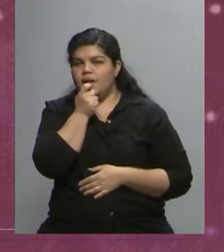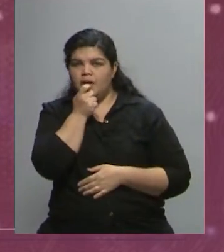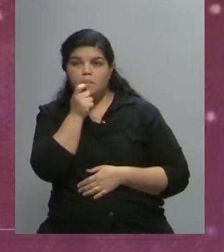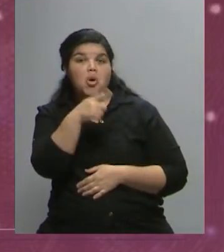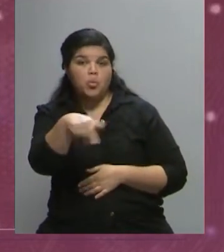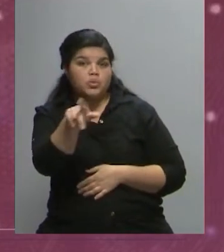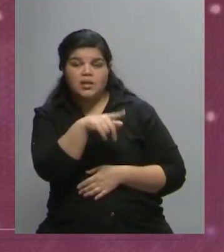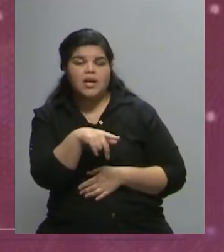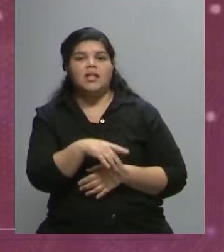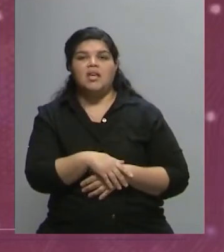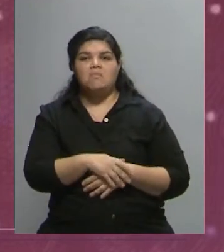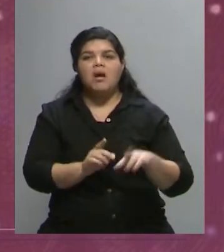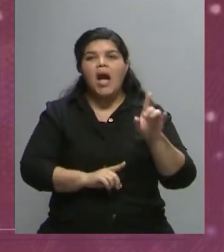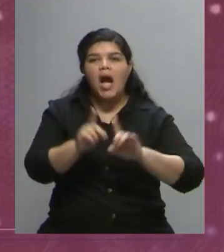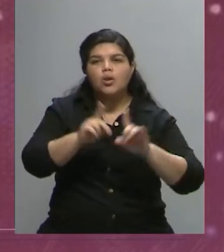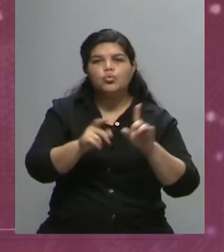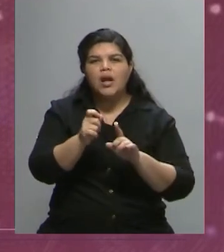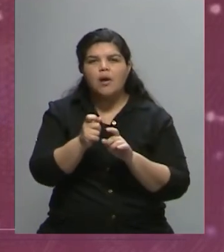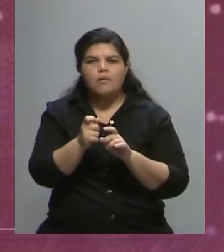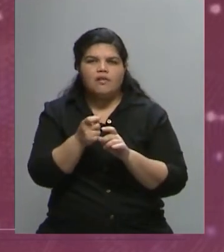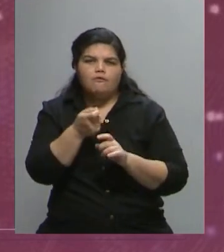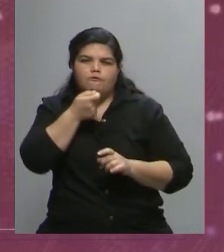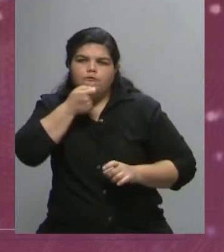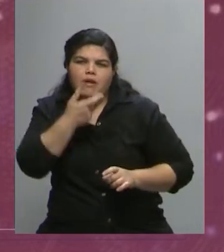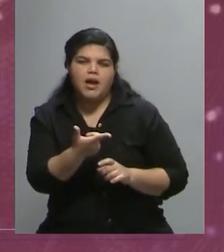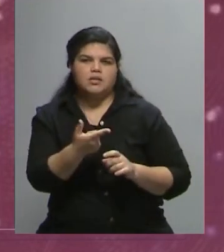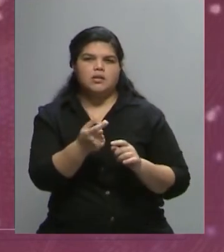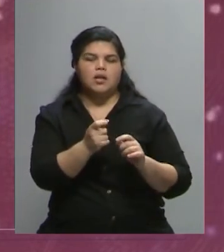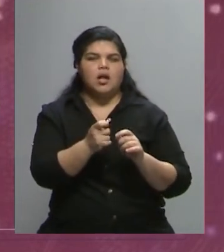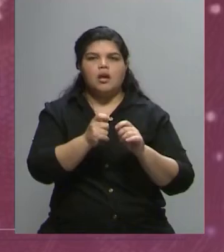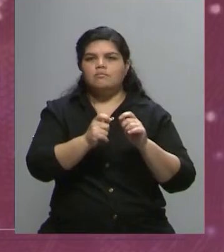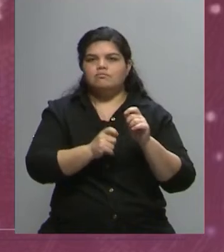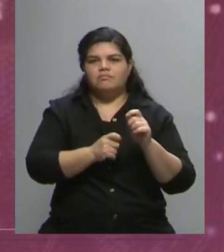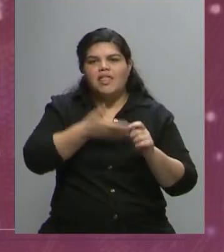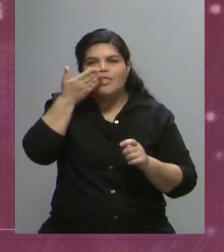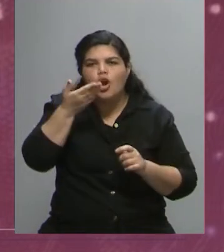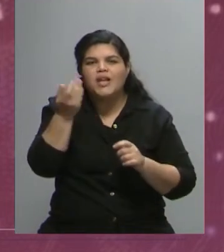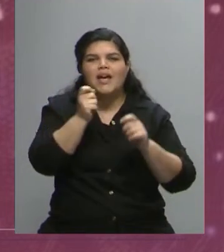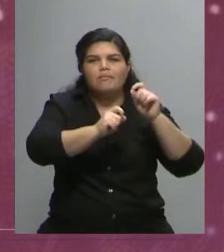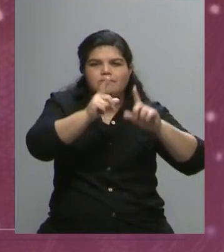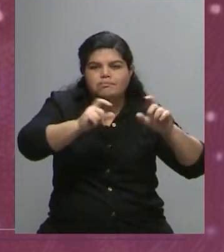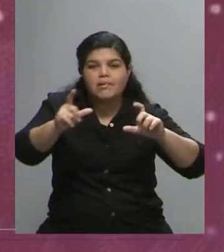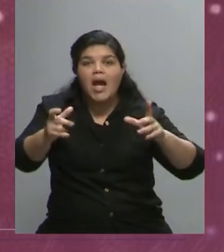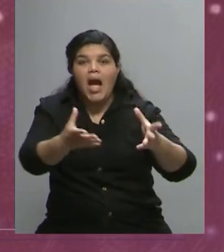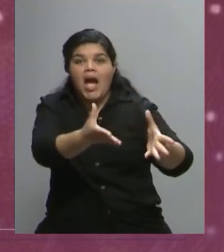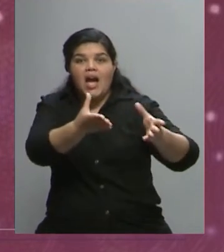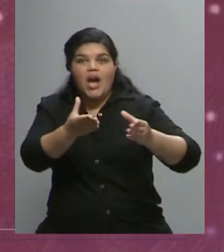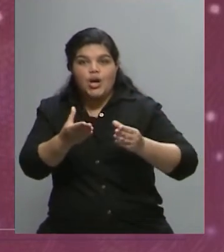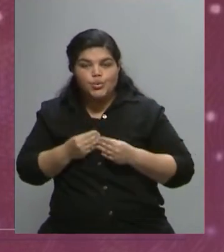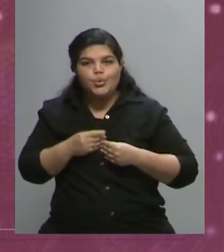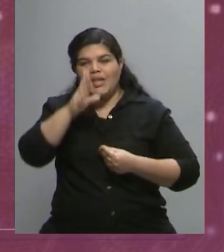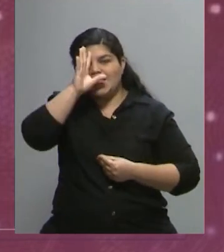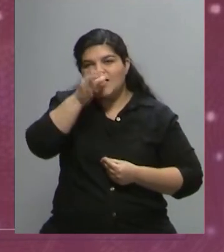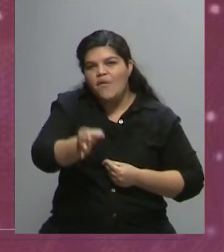ustedes, con algunos algoritmos simples, alguna tecnología bastante elemental, eso le permite a muchas organizaciones entender la naturaleza